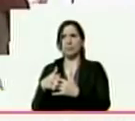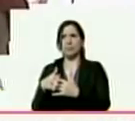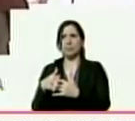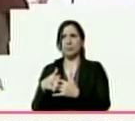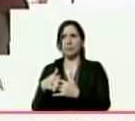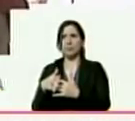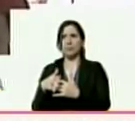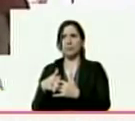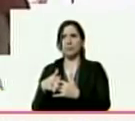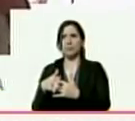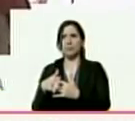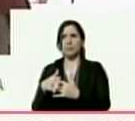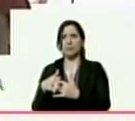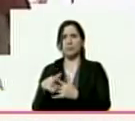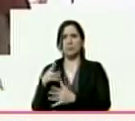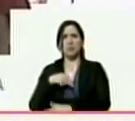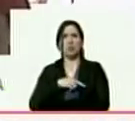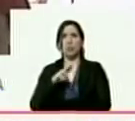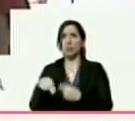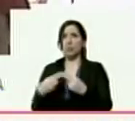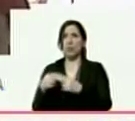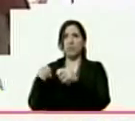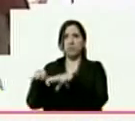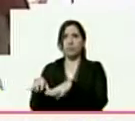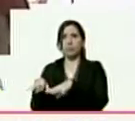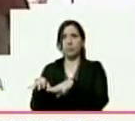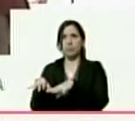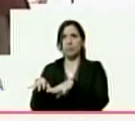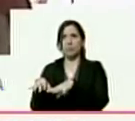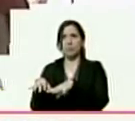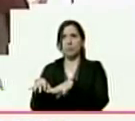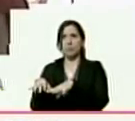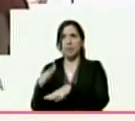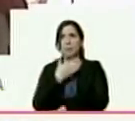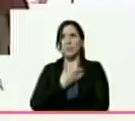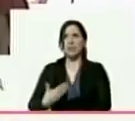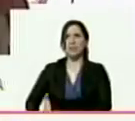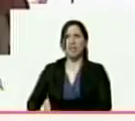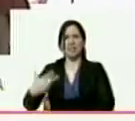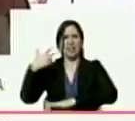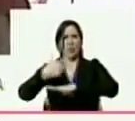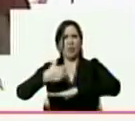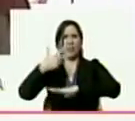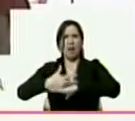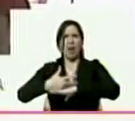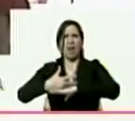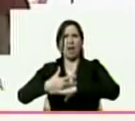y no nos hemos rendido. Va a venir el presidente de Guatemala a amenazarnos a nosotros.